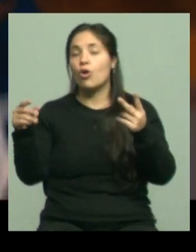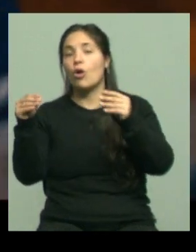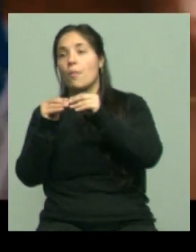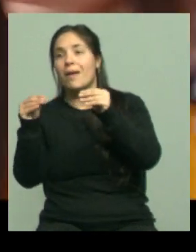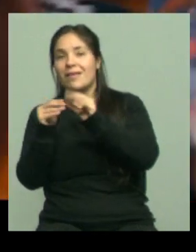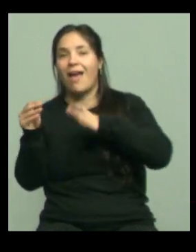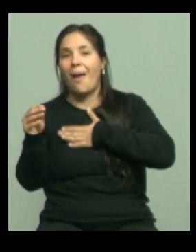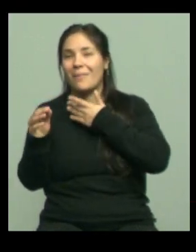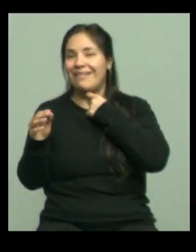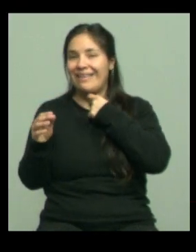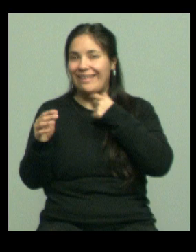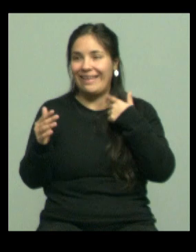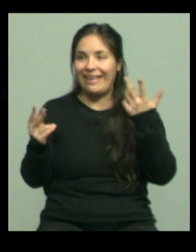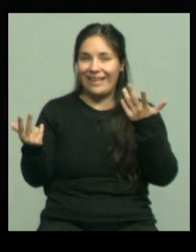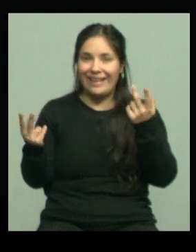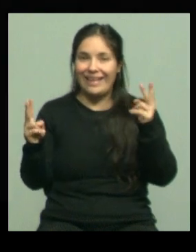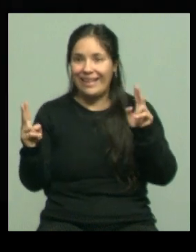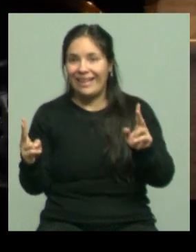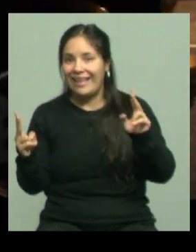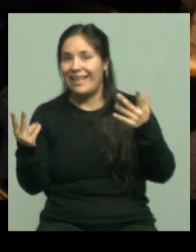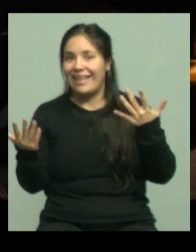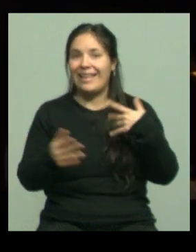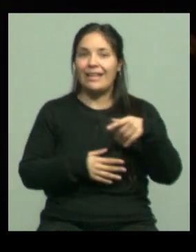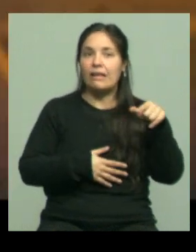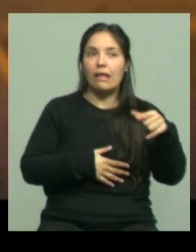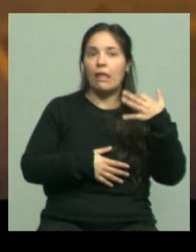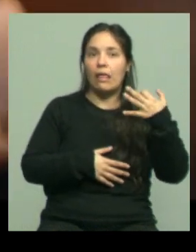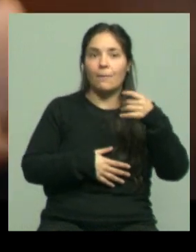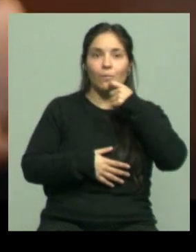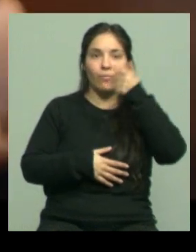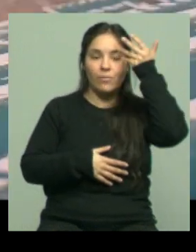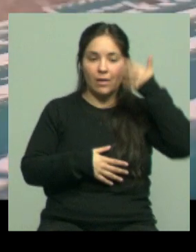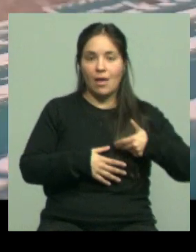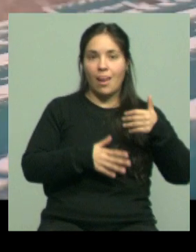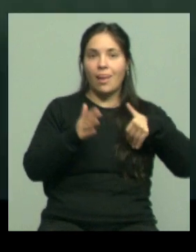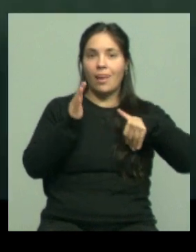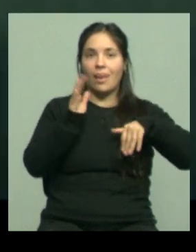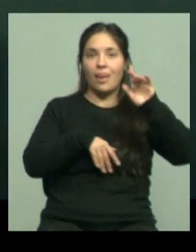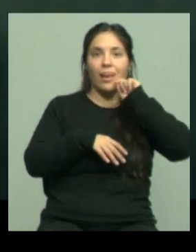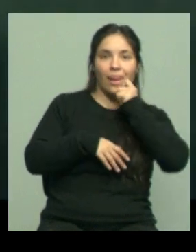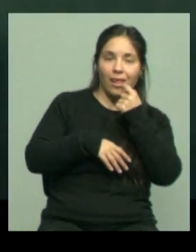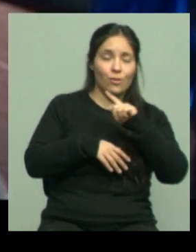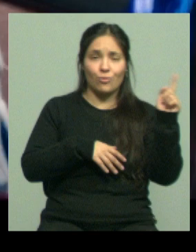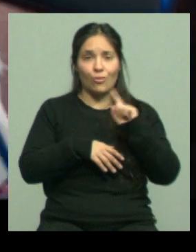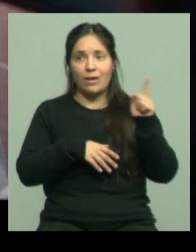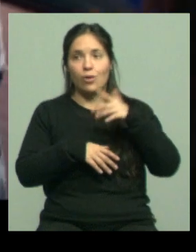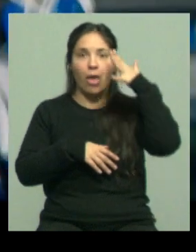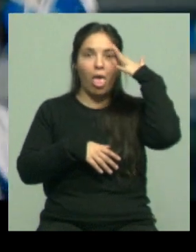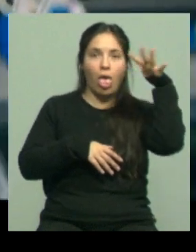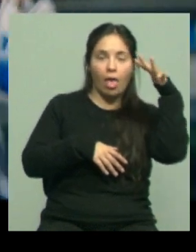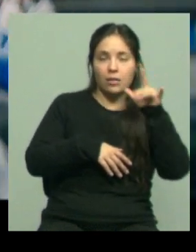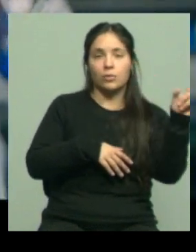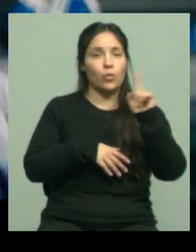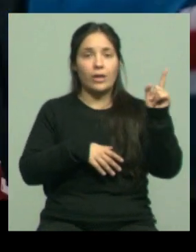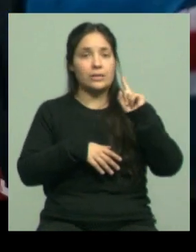escuela y bueno, tienen que enfrentarse a esto de no ser las, tal vez las más lindas, claro, las más inteligentes. Uh-huh.